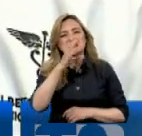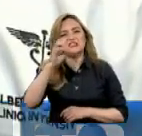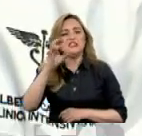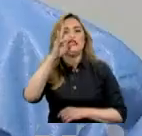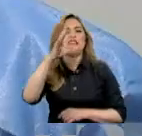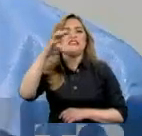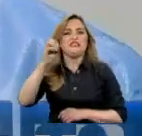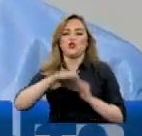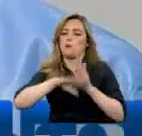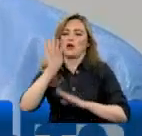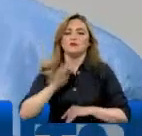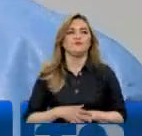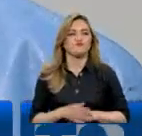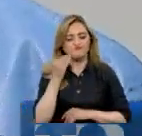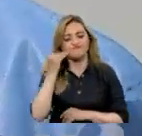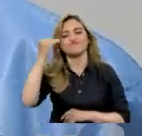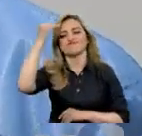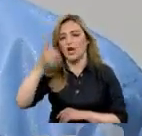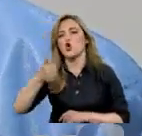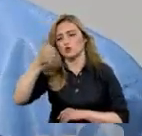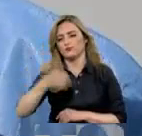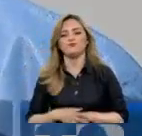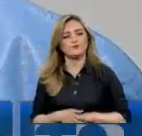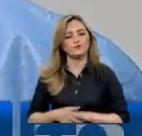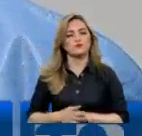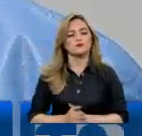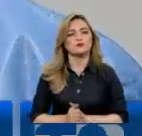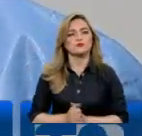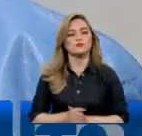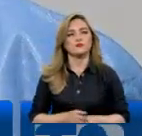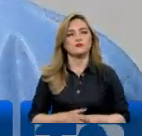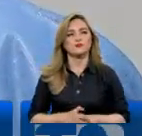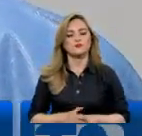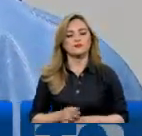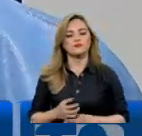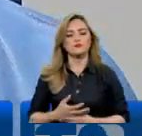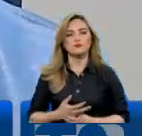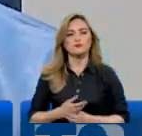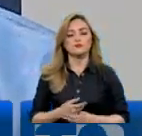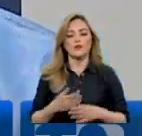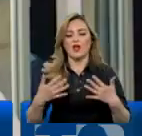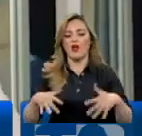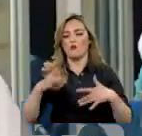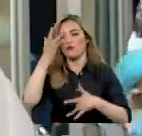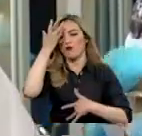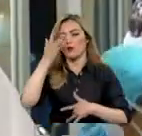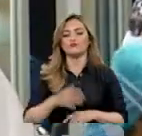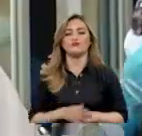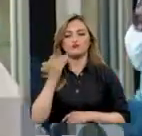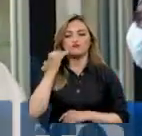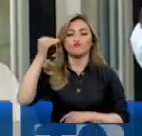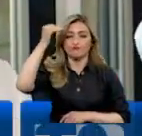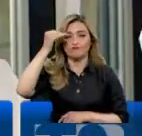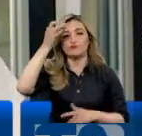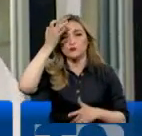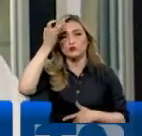70 años o más. Adultos mayores, comorbilidades, con antecedentes que realmente llevan a esta etapa de gravedad de la enfermedad. Los mayores de edad